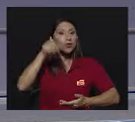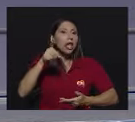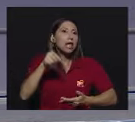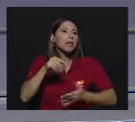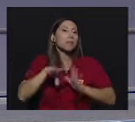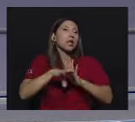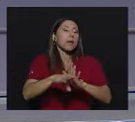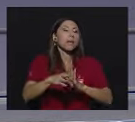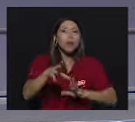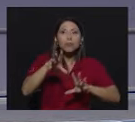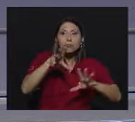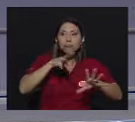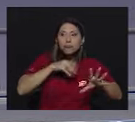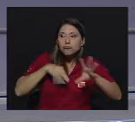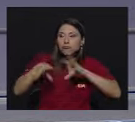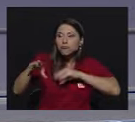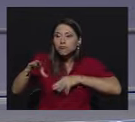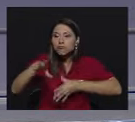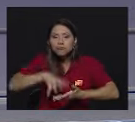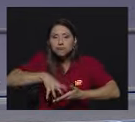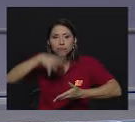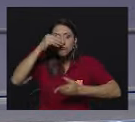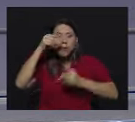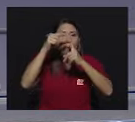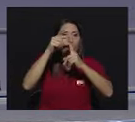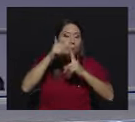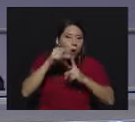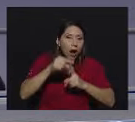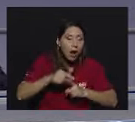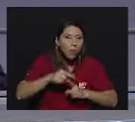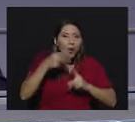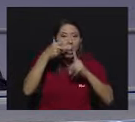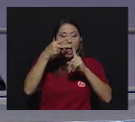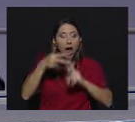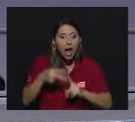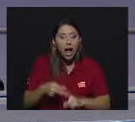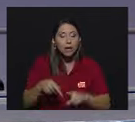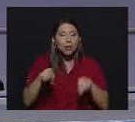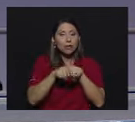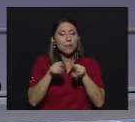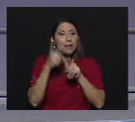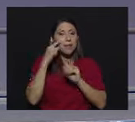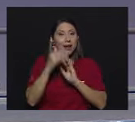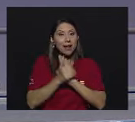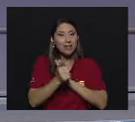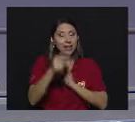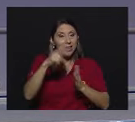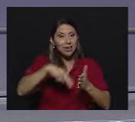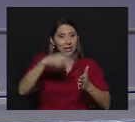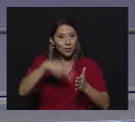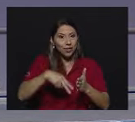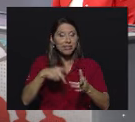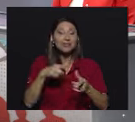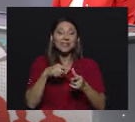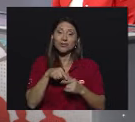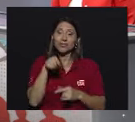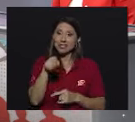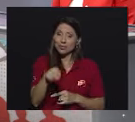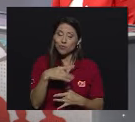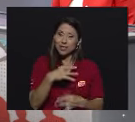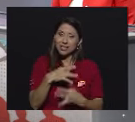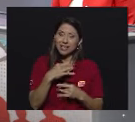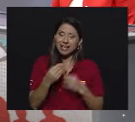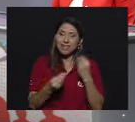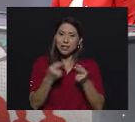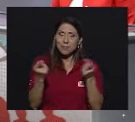se incremente el vocabulario, donde las habilidades lectoras emerjan, etc. Entonces ahí son temas interesantes con